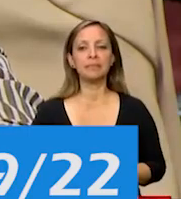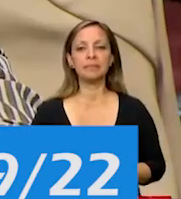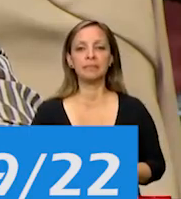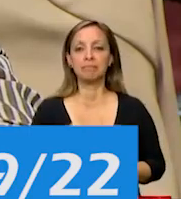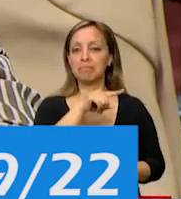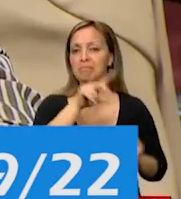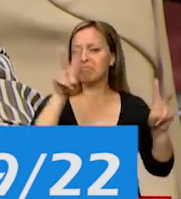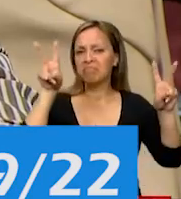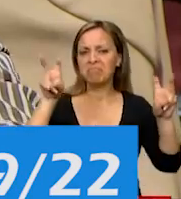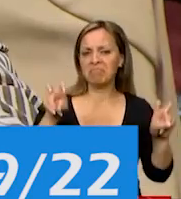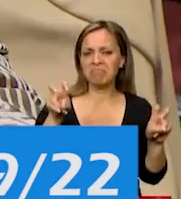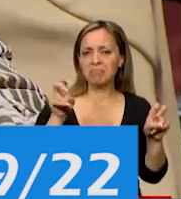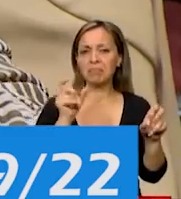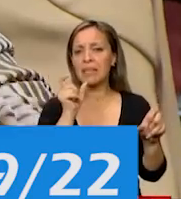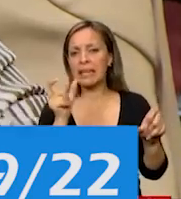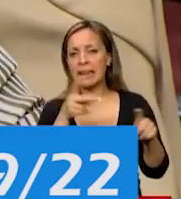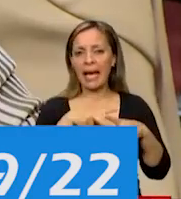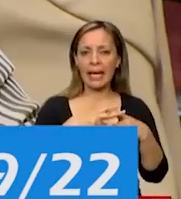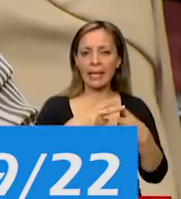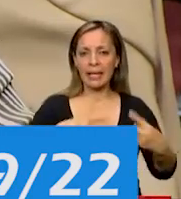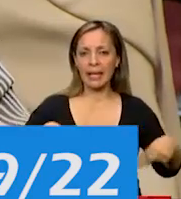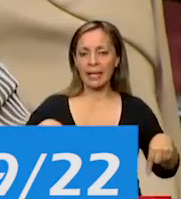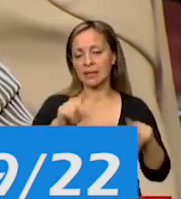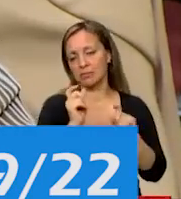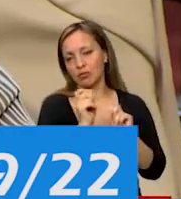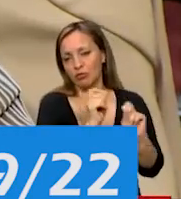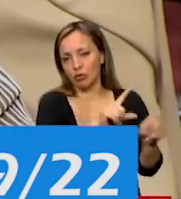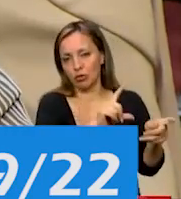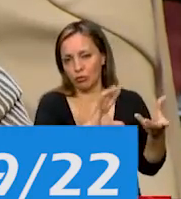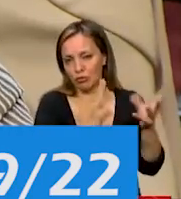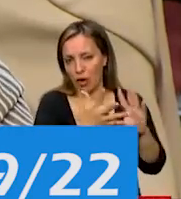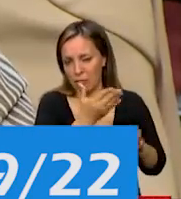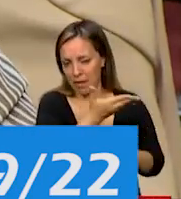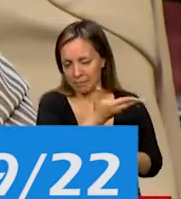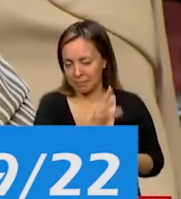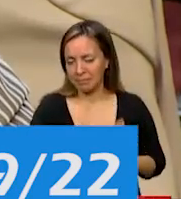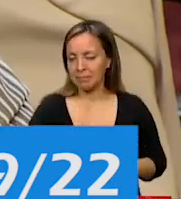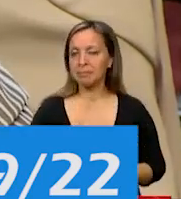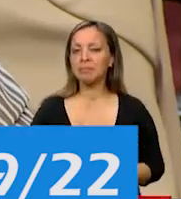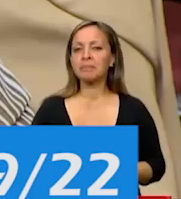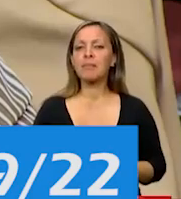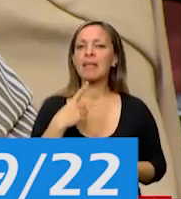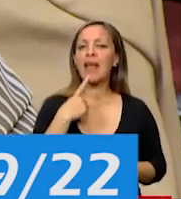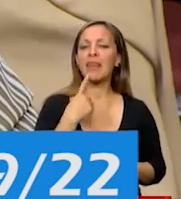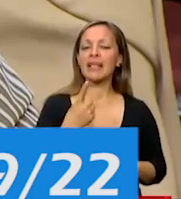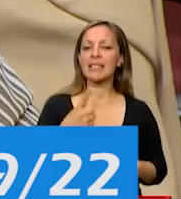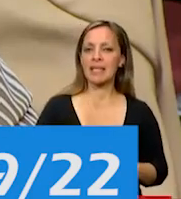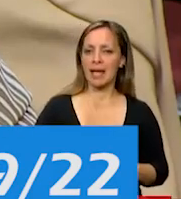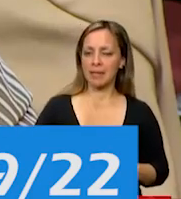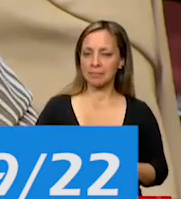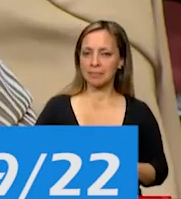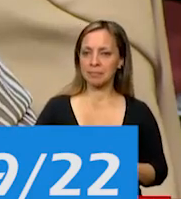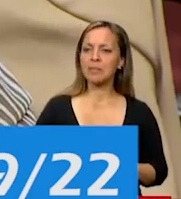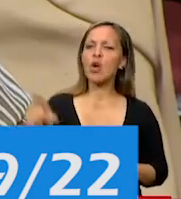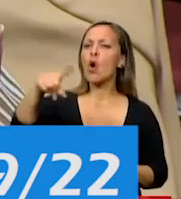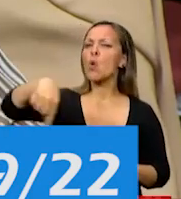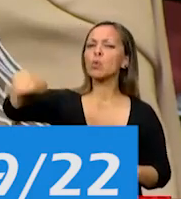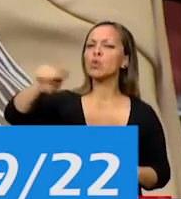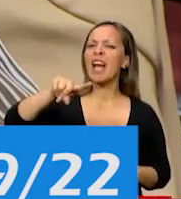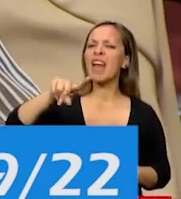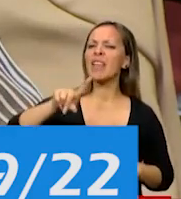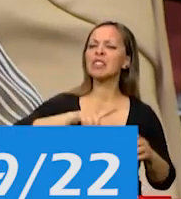cuestiones técnicas que hacen a su saber y entender, decían: ustedes no nos pueden